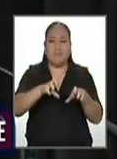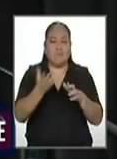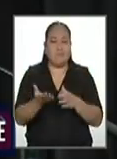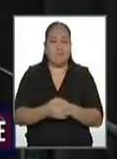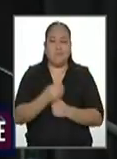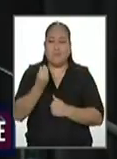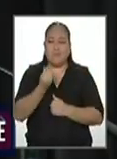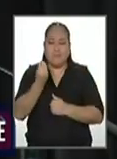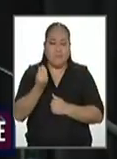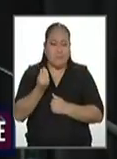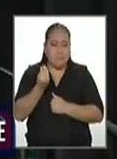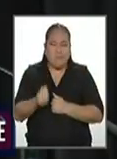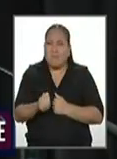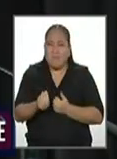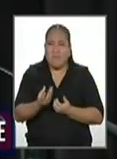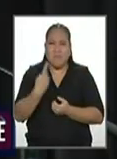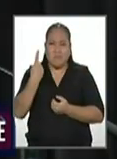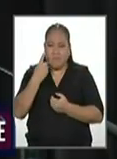para algunos cuantos.